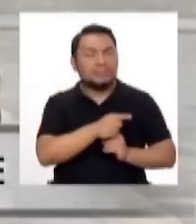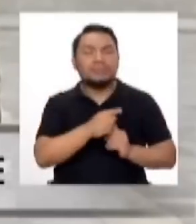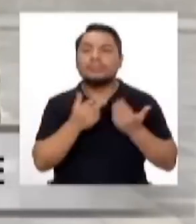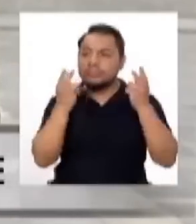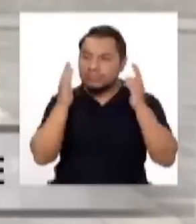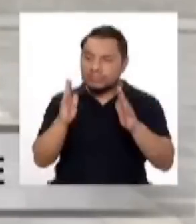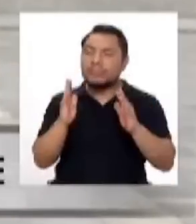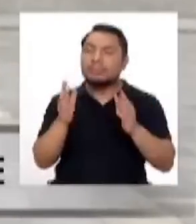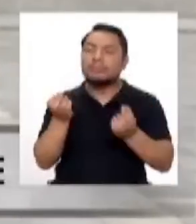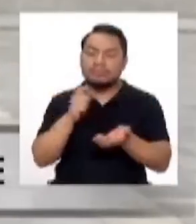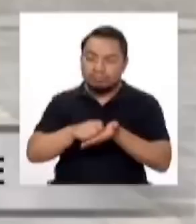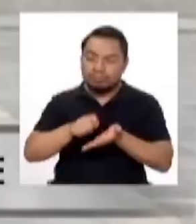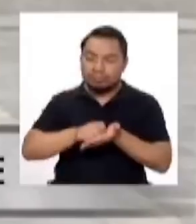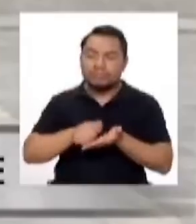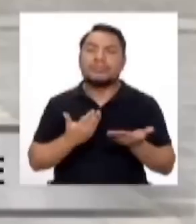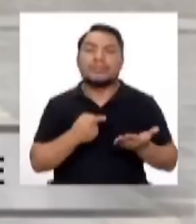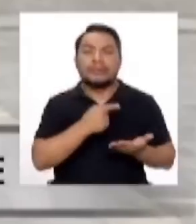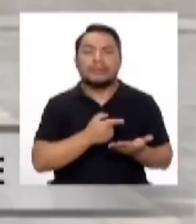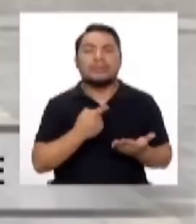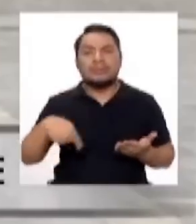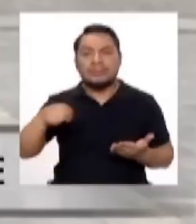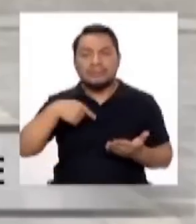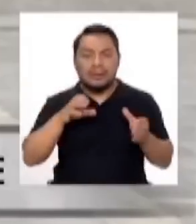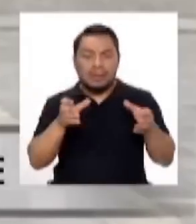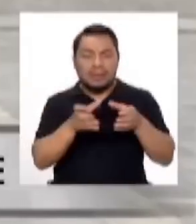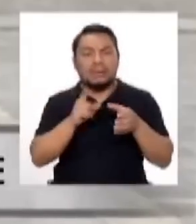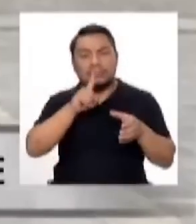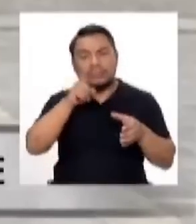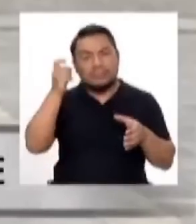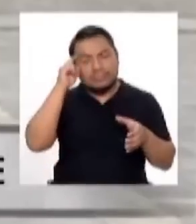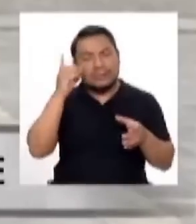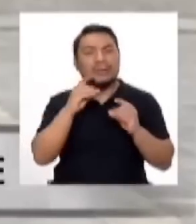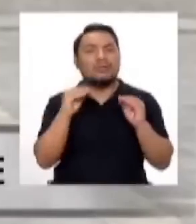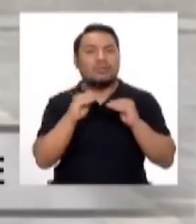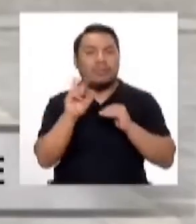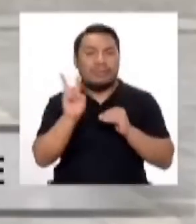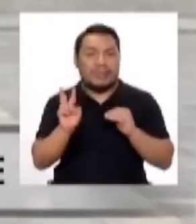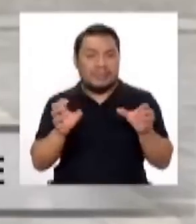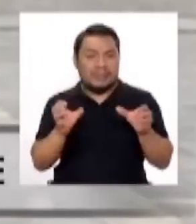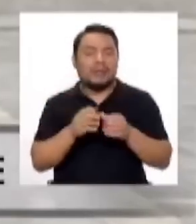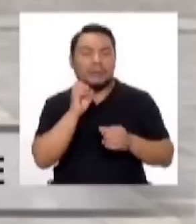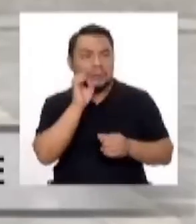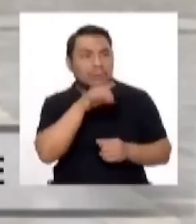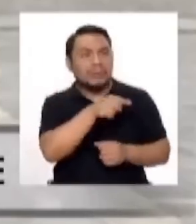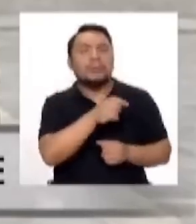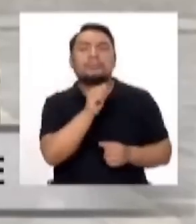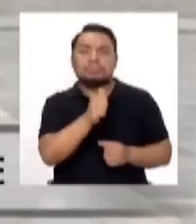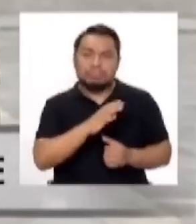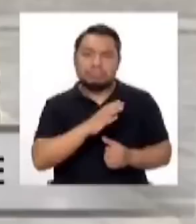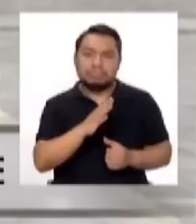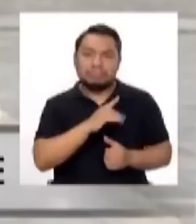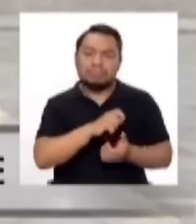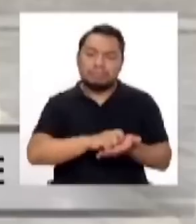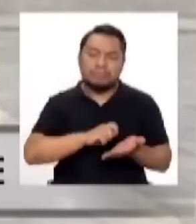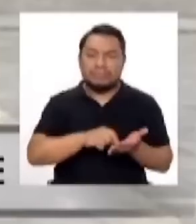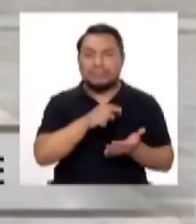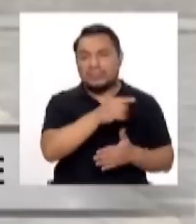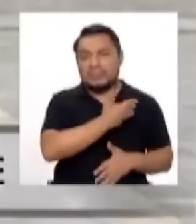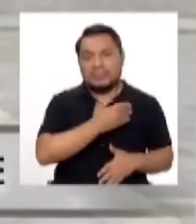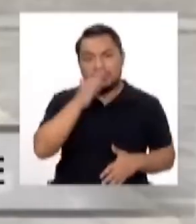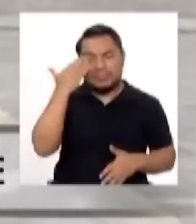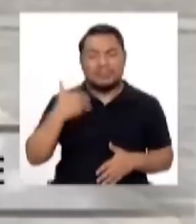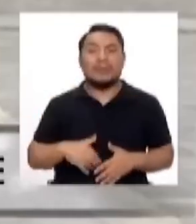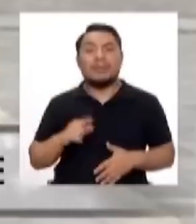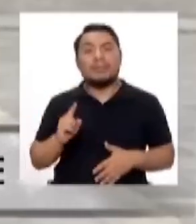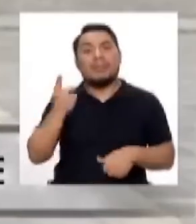mirada que tenemos desde el Partido Demócrata Verde. En 200 años de historia republicana es la primera